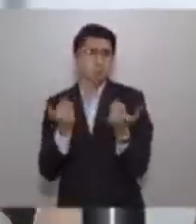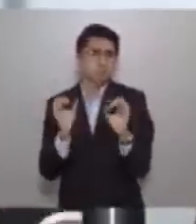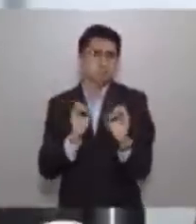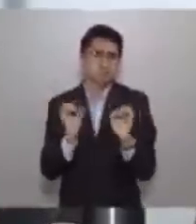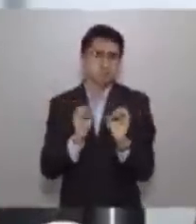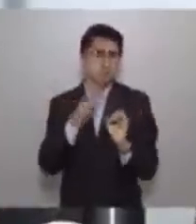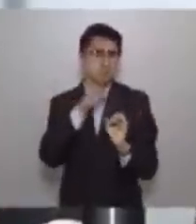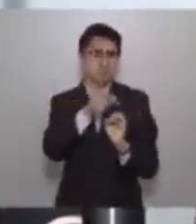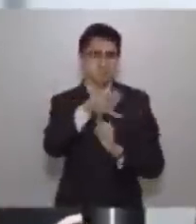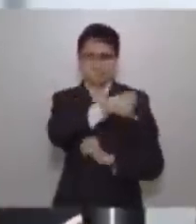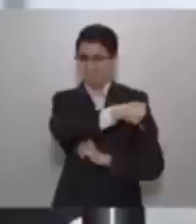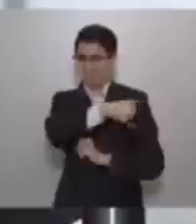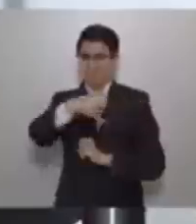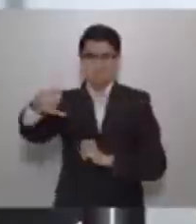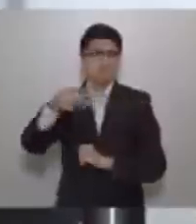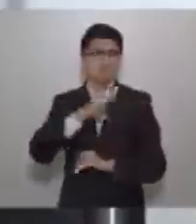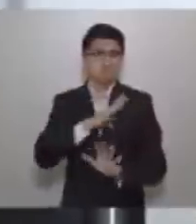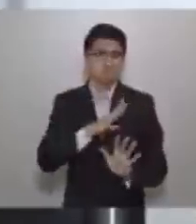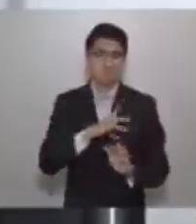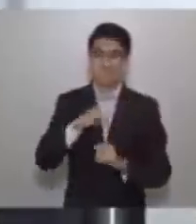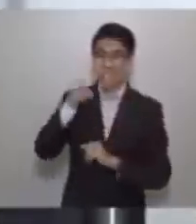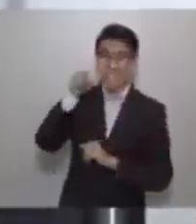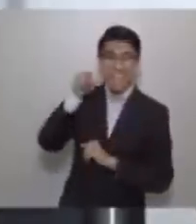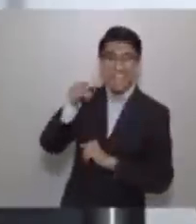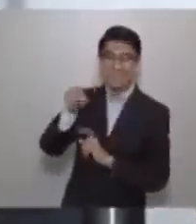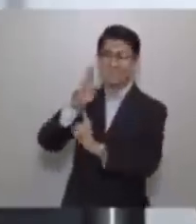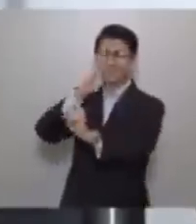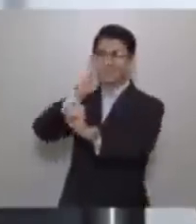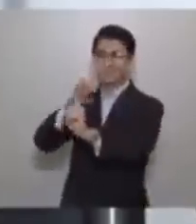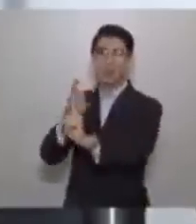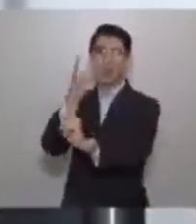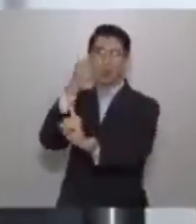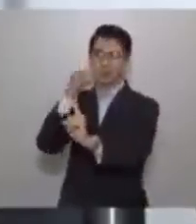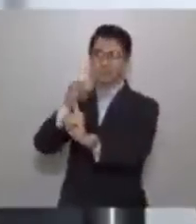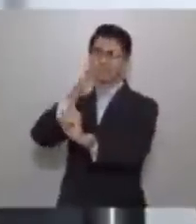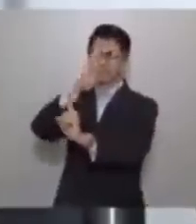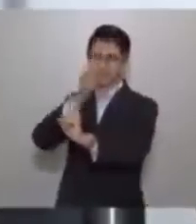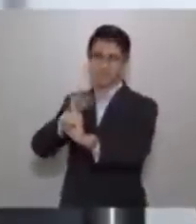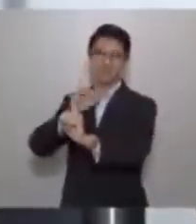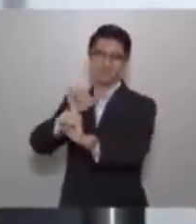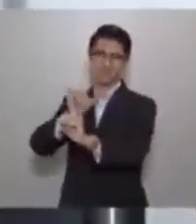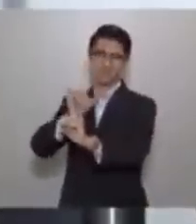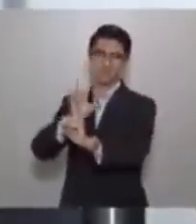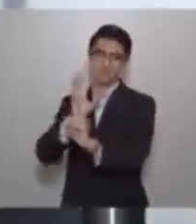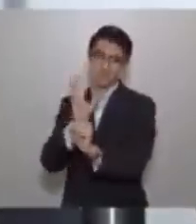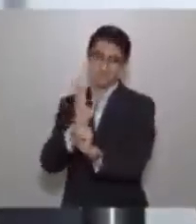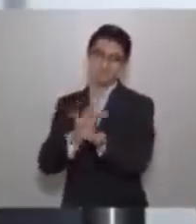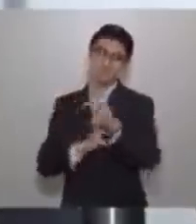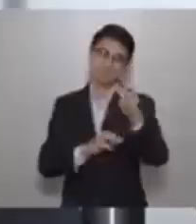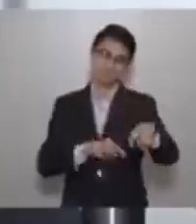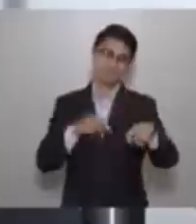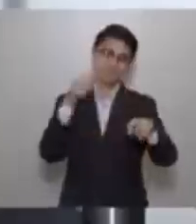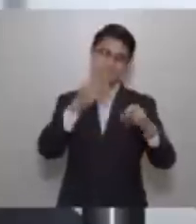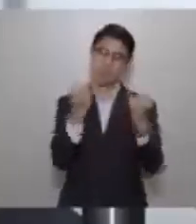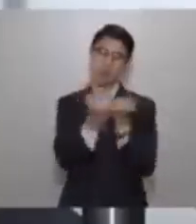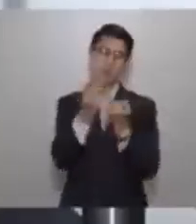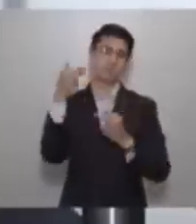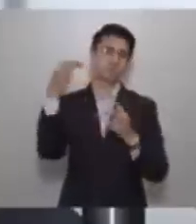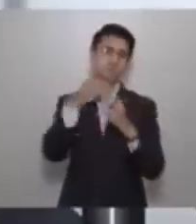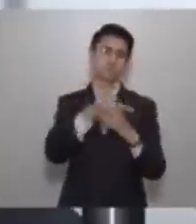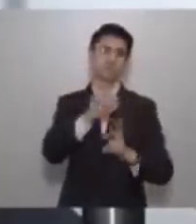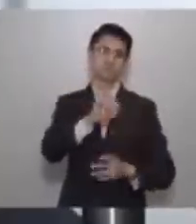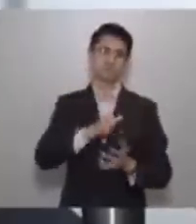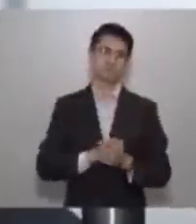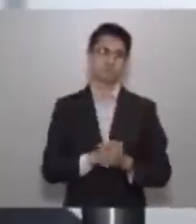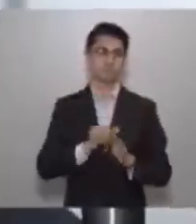víctimas en cuestión. Y hasta este momento, no queremos anticipar conclusiones, pero los datos obtenidos no pueden confirmar que existía un vínculo